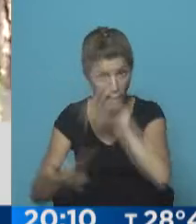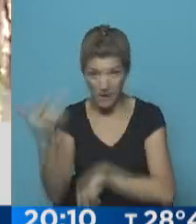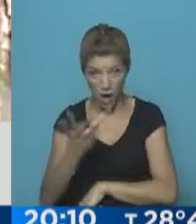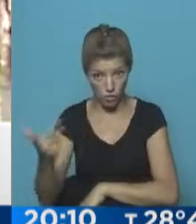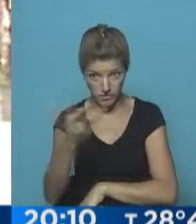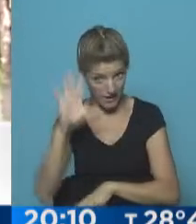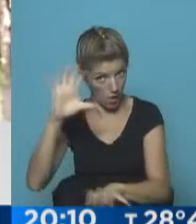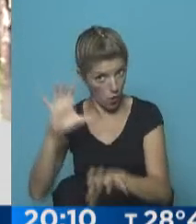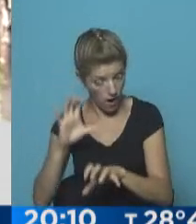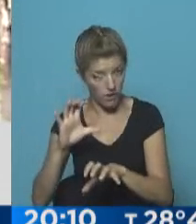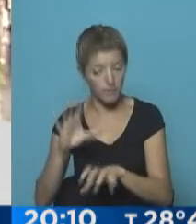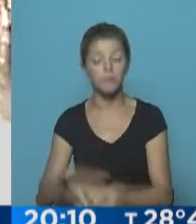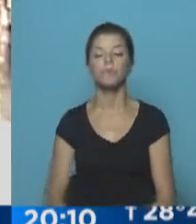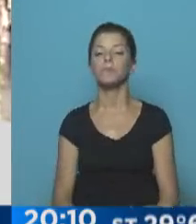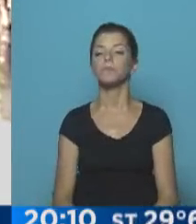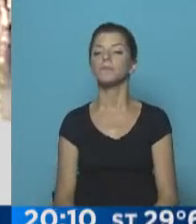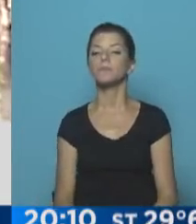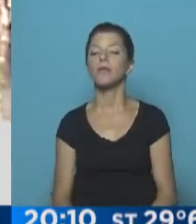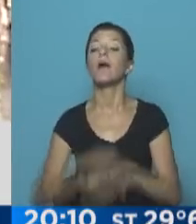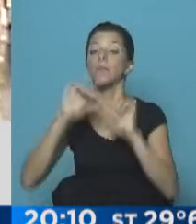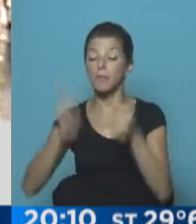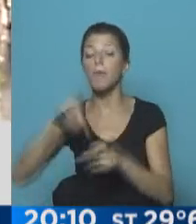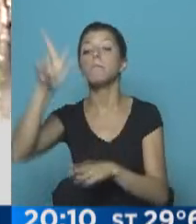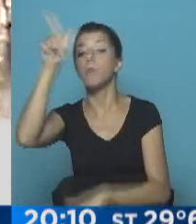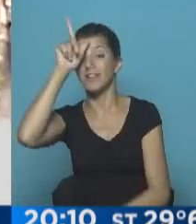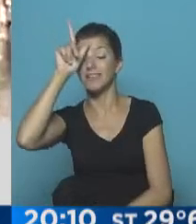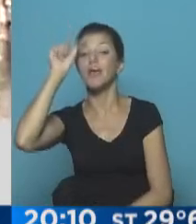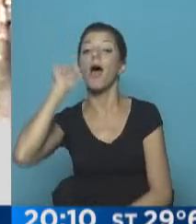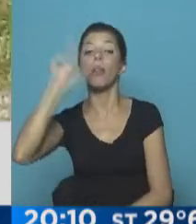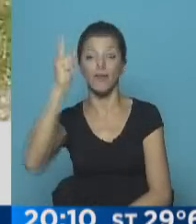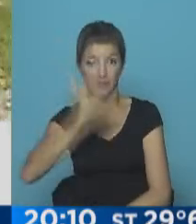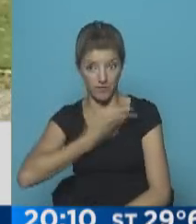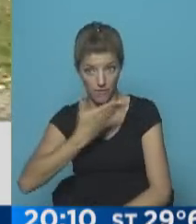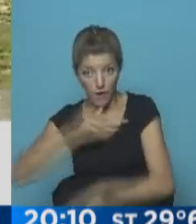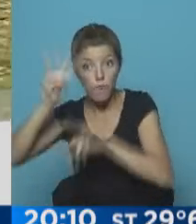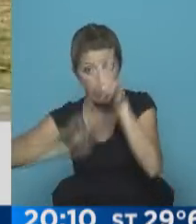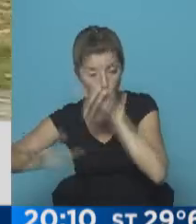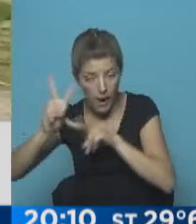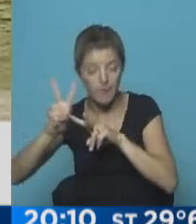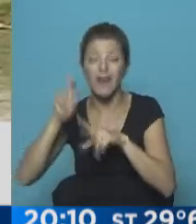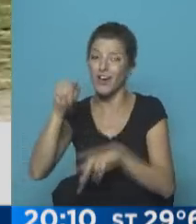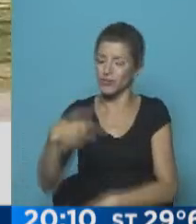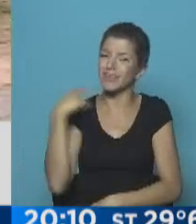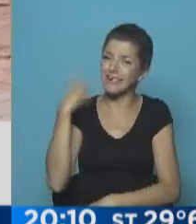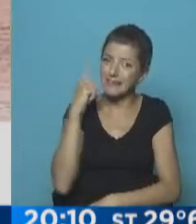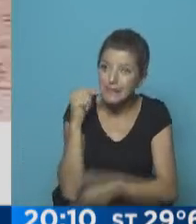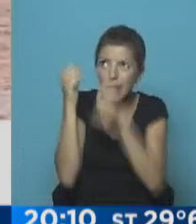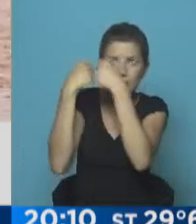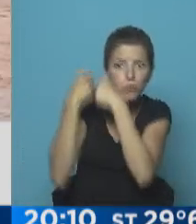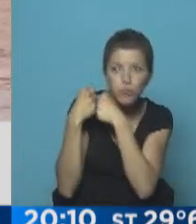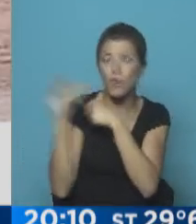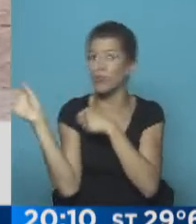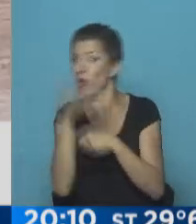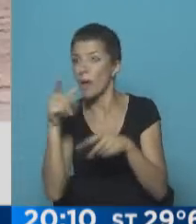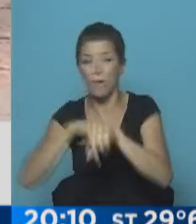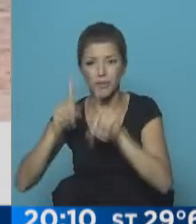gran despliegue, por cierto, por parte de la Policía de Santa Fe. Llegan hasta este lugar, hasta esta arrocera